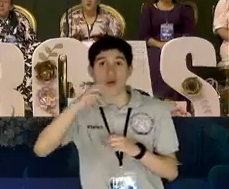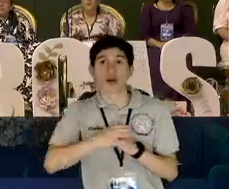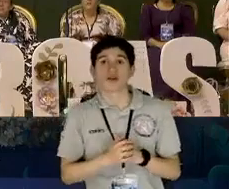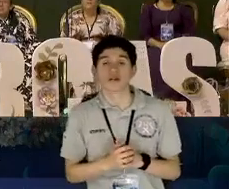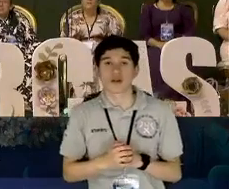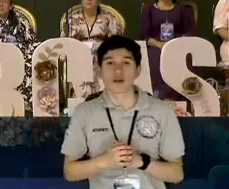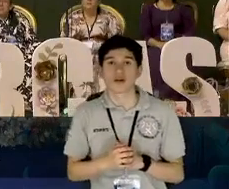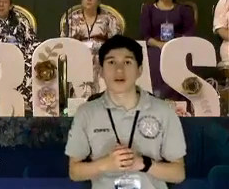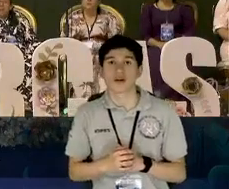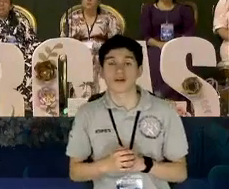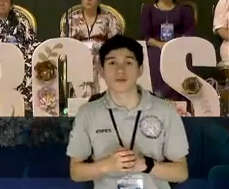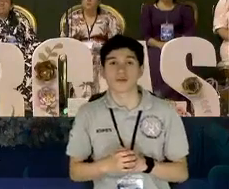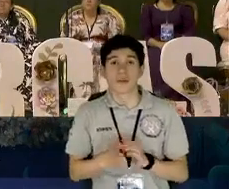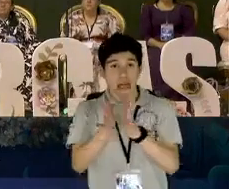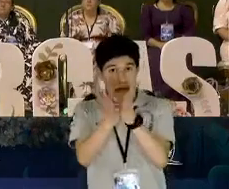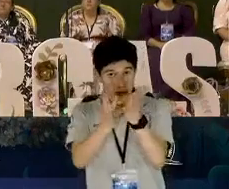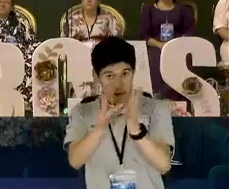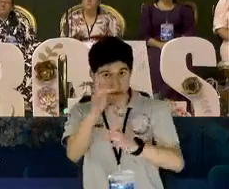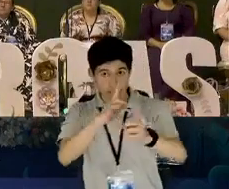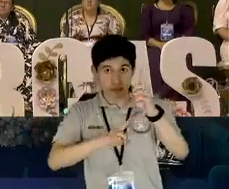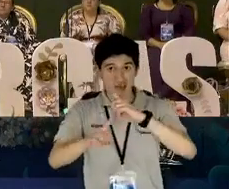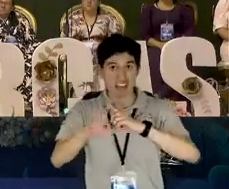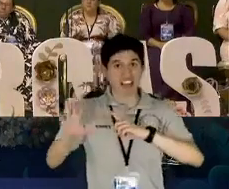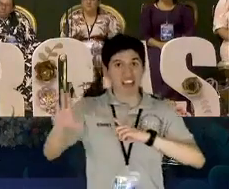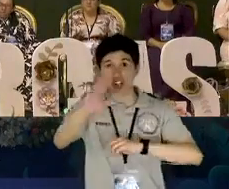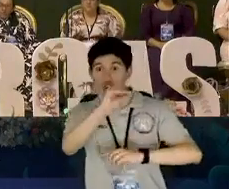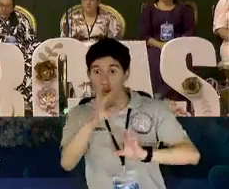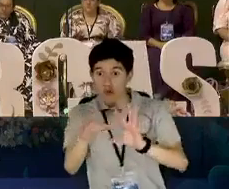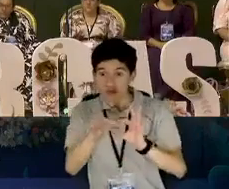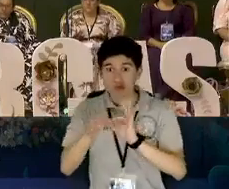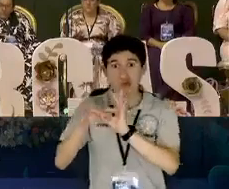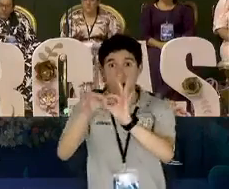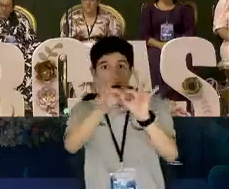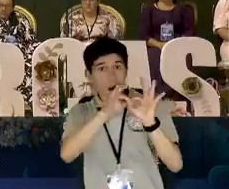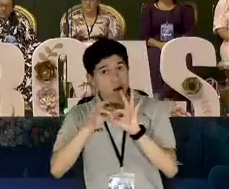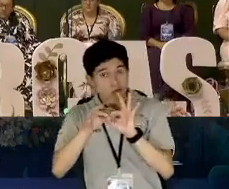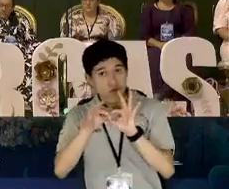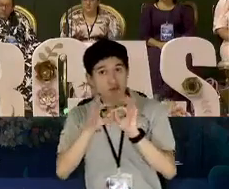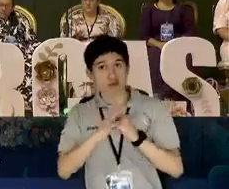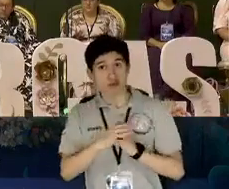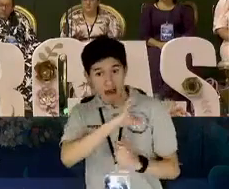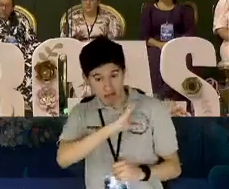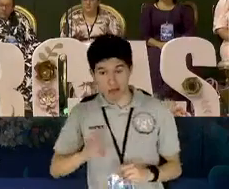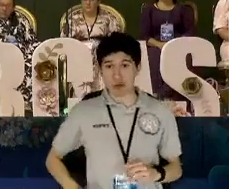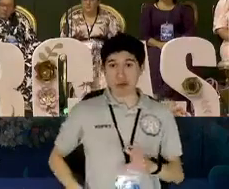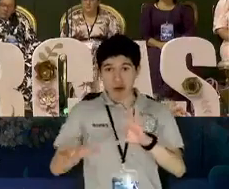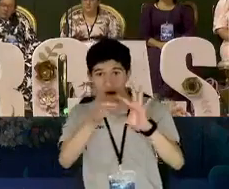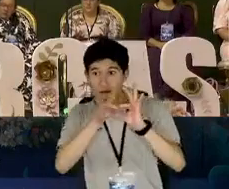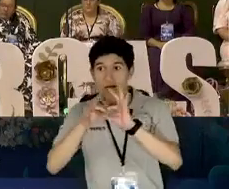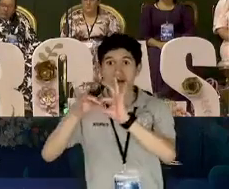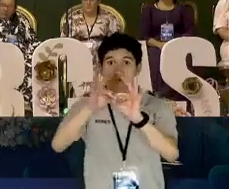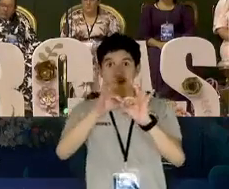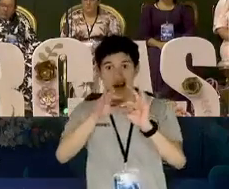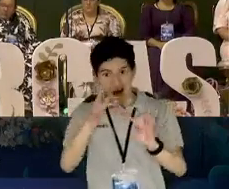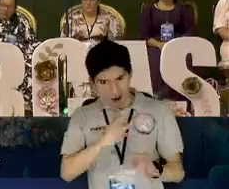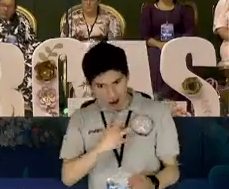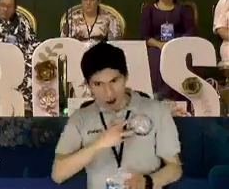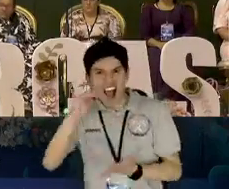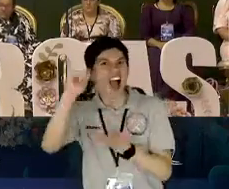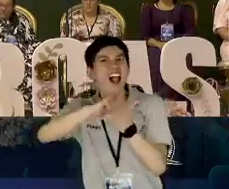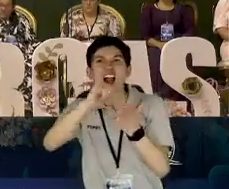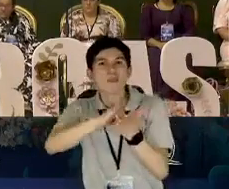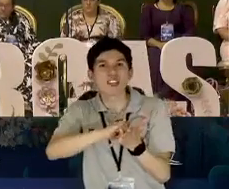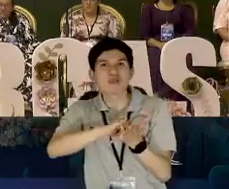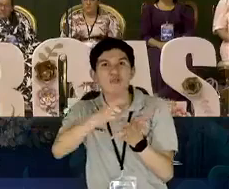Amén, en unidad, en un mismo sentir. Y entonces el poder del Espíritu Santo